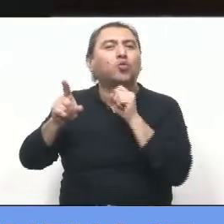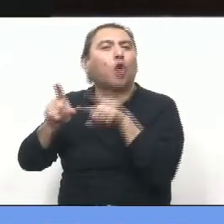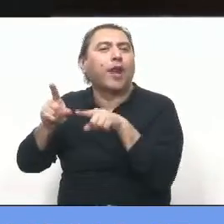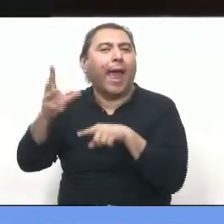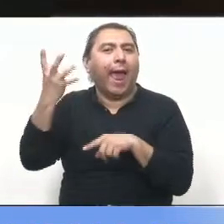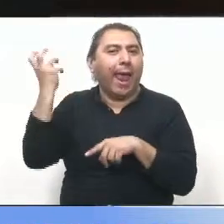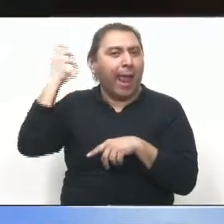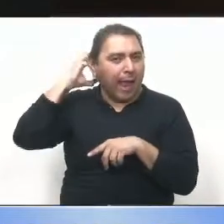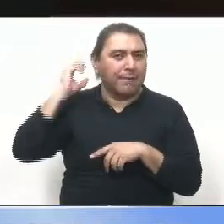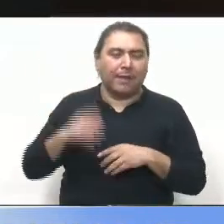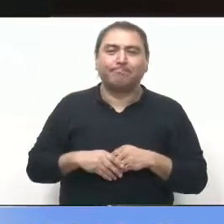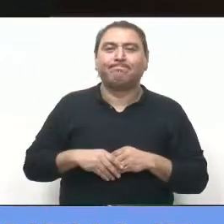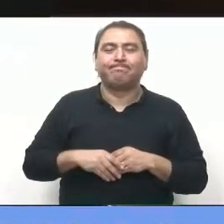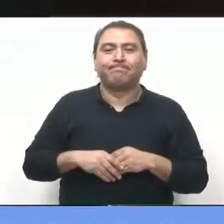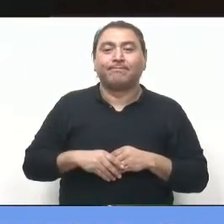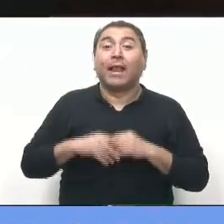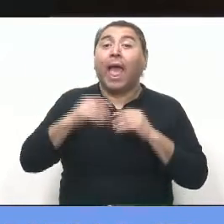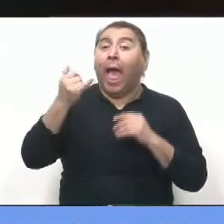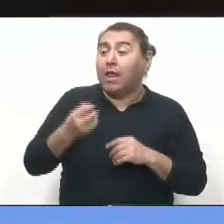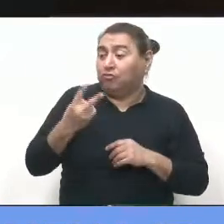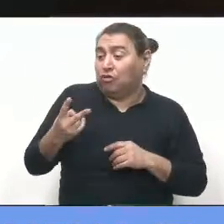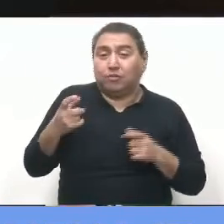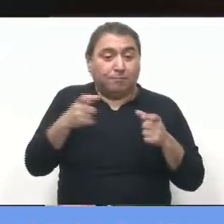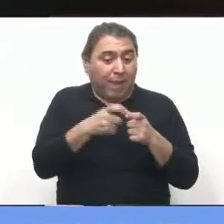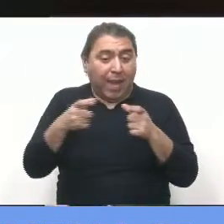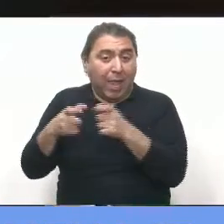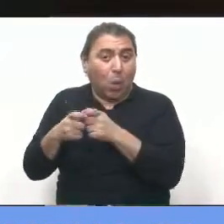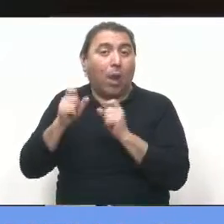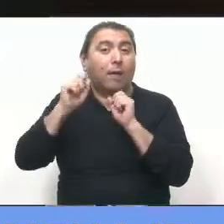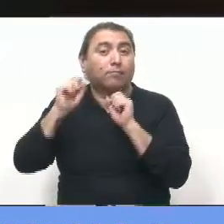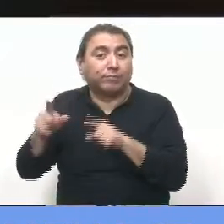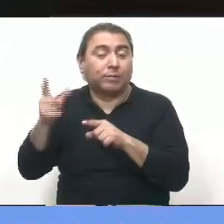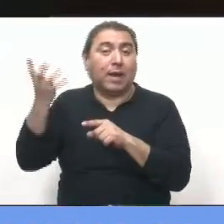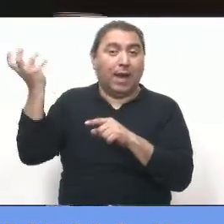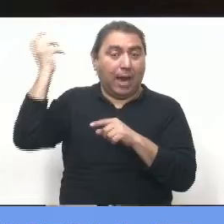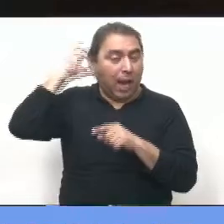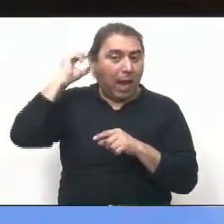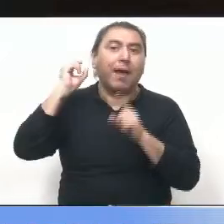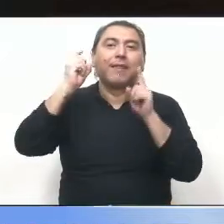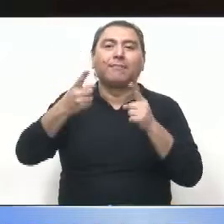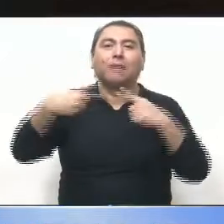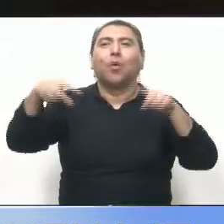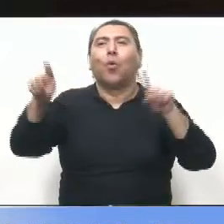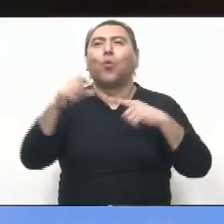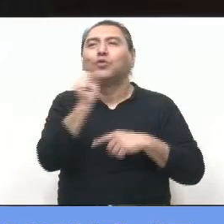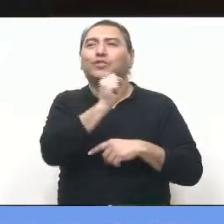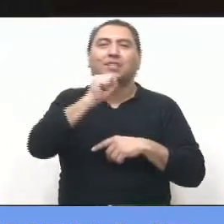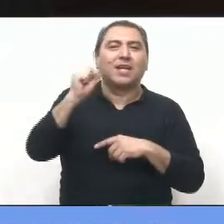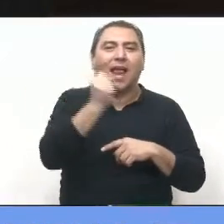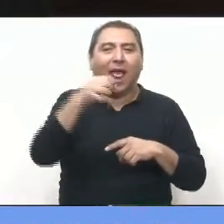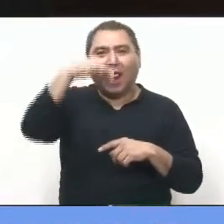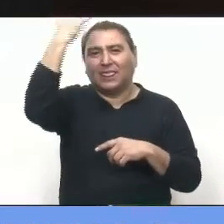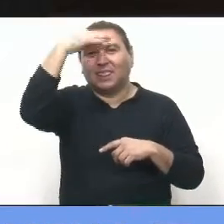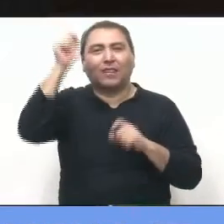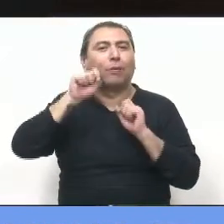un musical, dos películas. Yo la vez pasada, no esta última serie, sino una anterior de